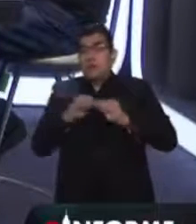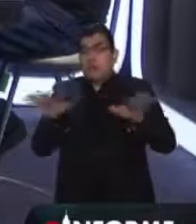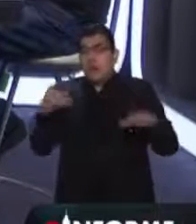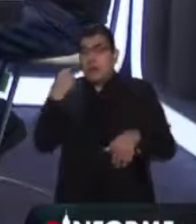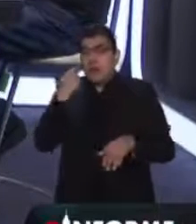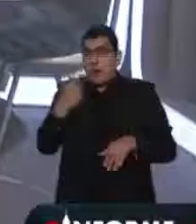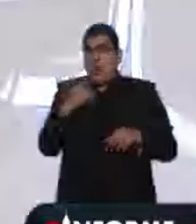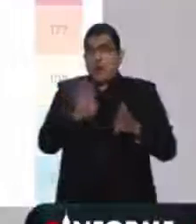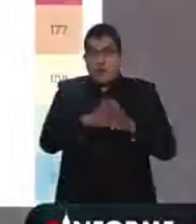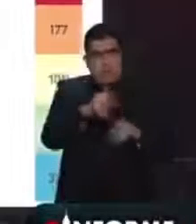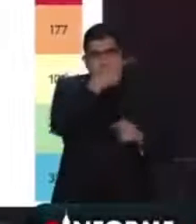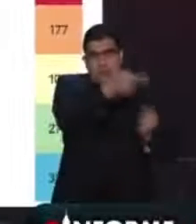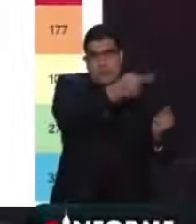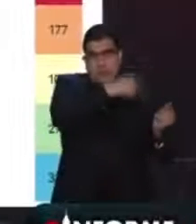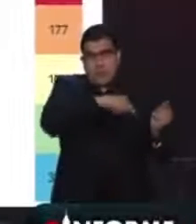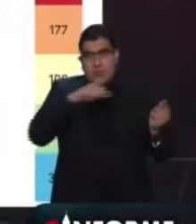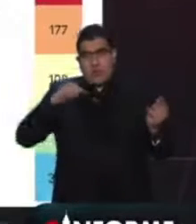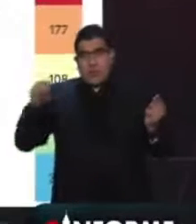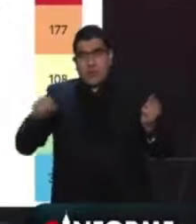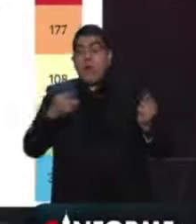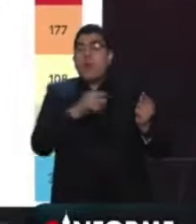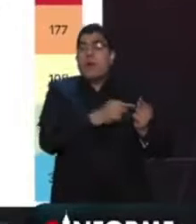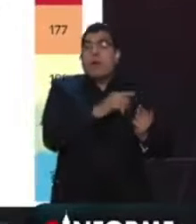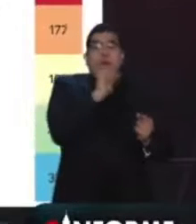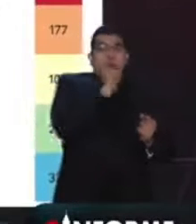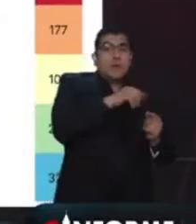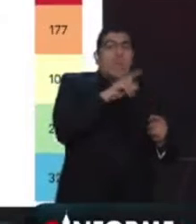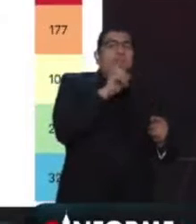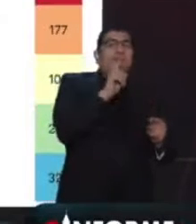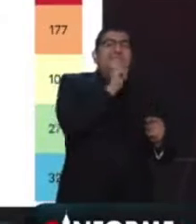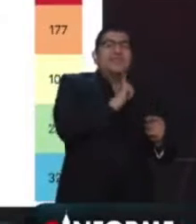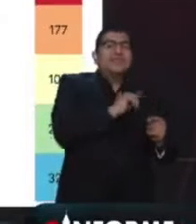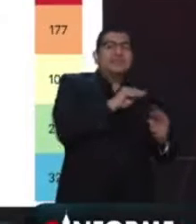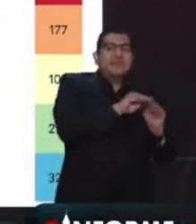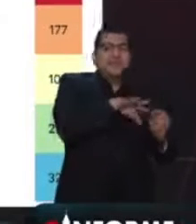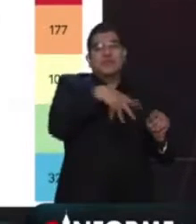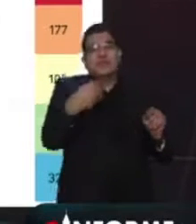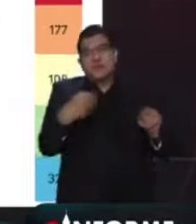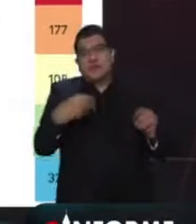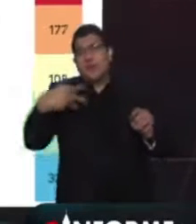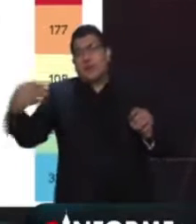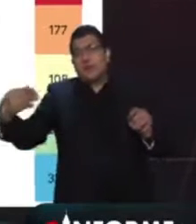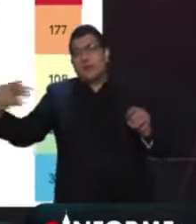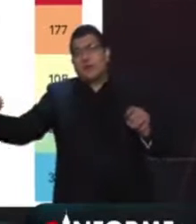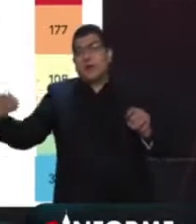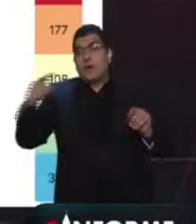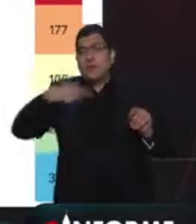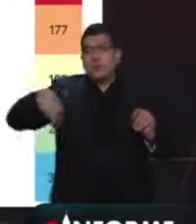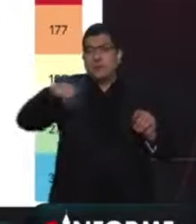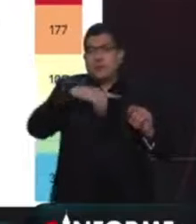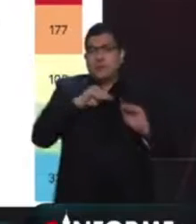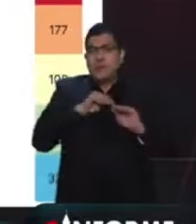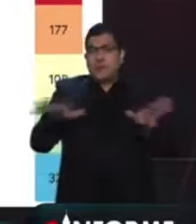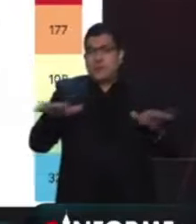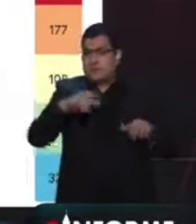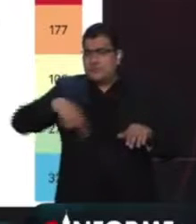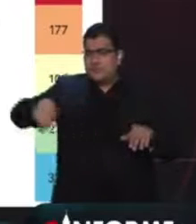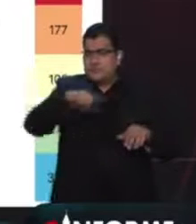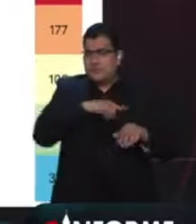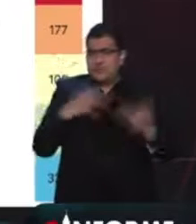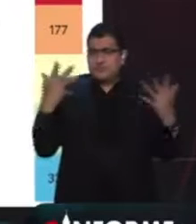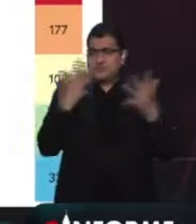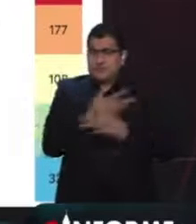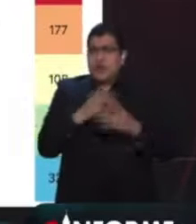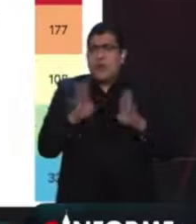puede ver cómo fue el recorrido de un rumor, se va repitiendo otro periodista, otro periodista y otro periodista, y aparte es amplificado por bots. Entonces vemos un